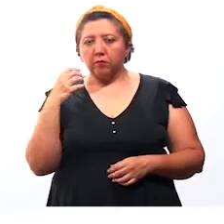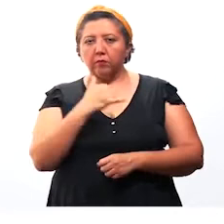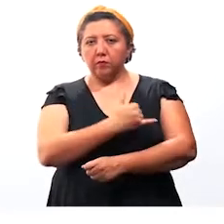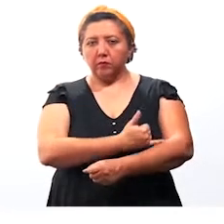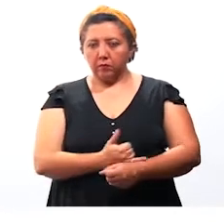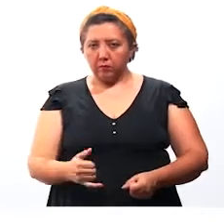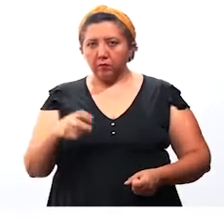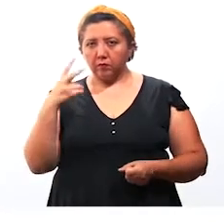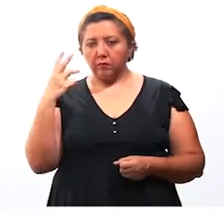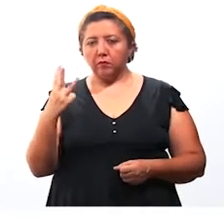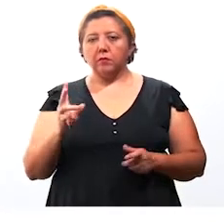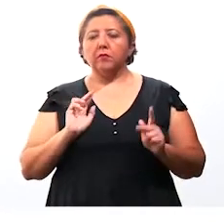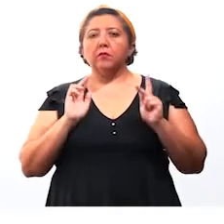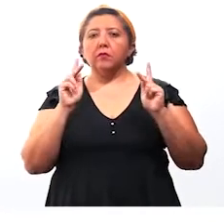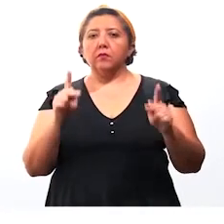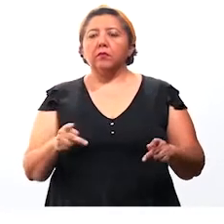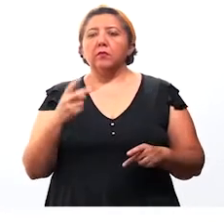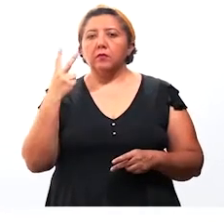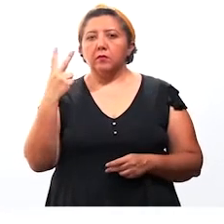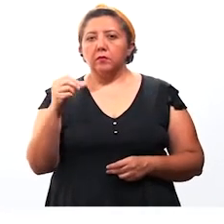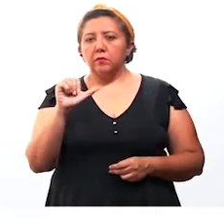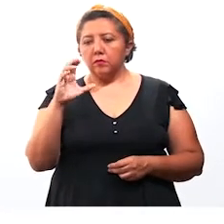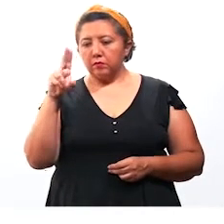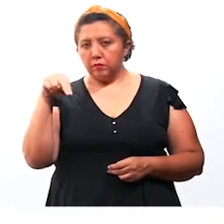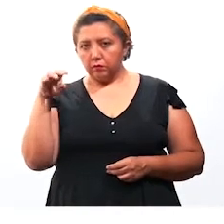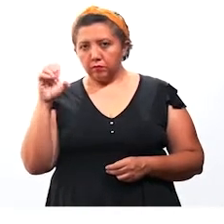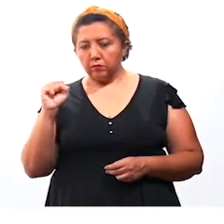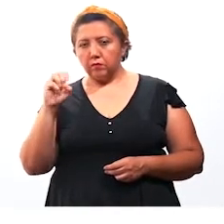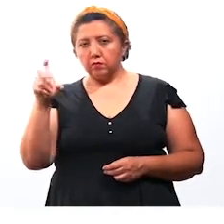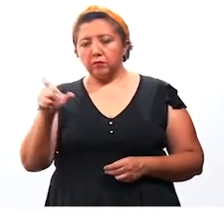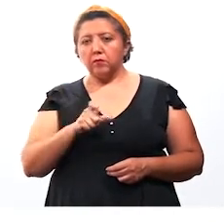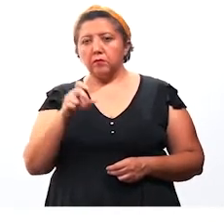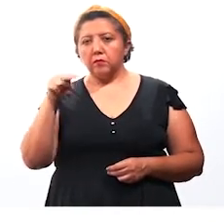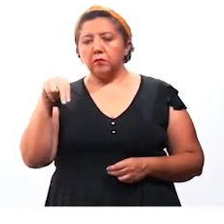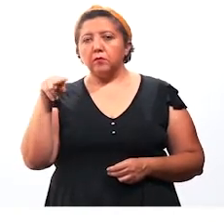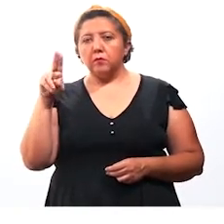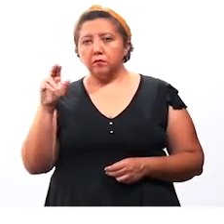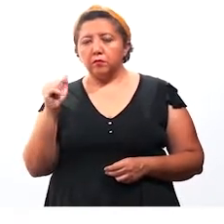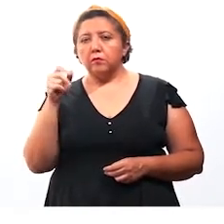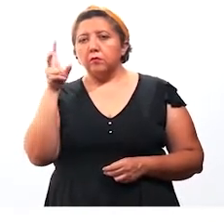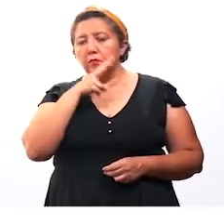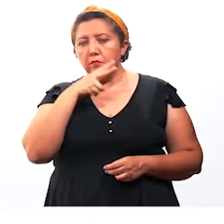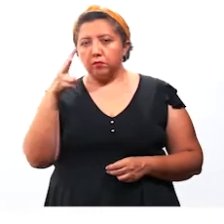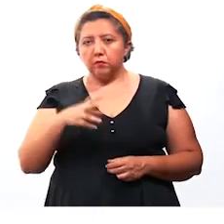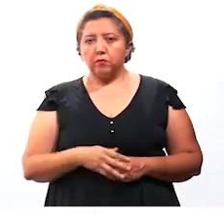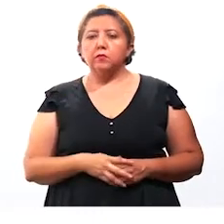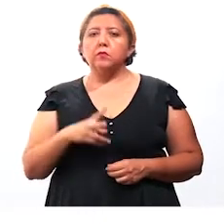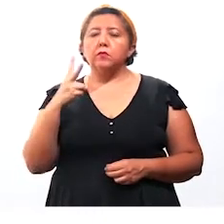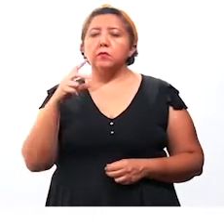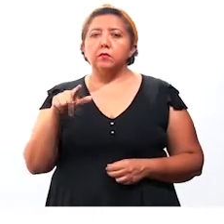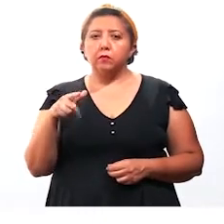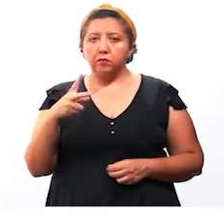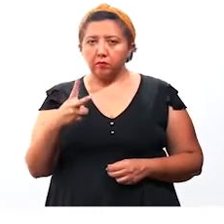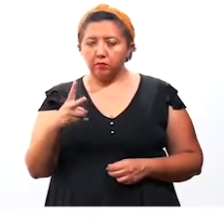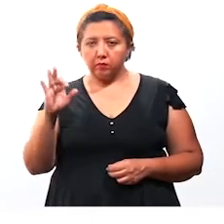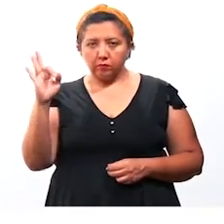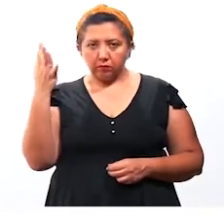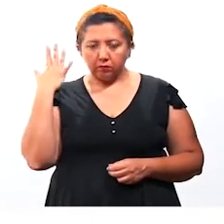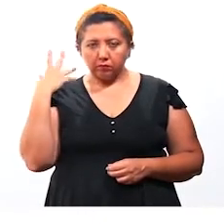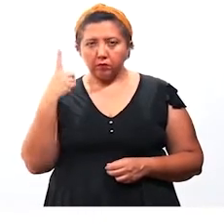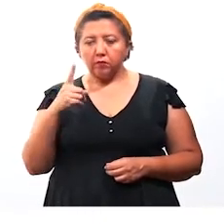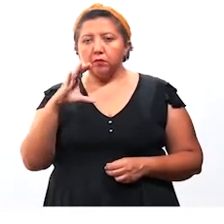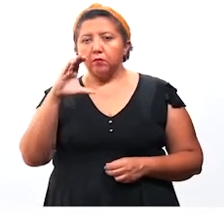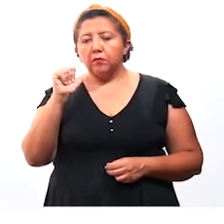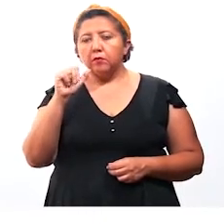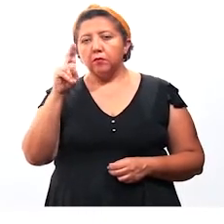en Izamal, 3 en Progreso, 2 en Acanqué, Maxcanú, Tixcocop y Valladolid. 2 foráneos,